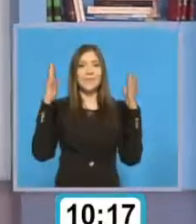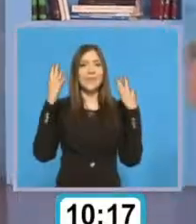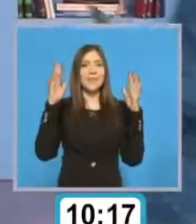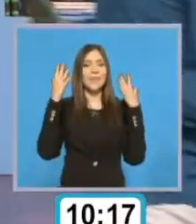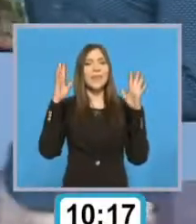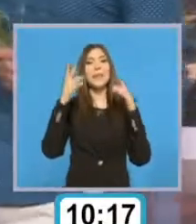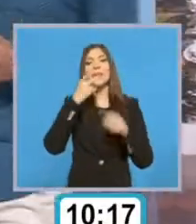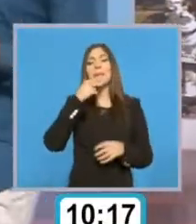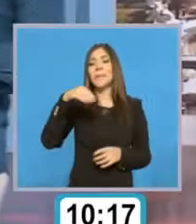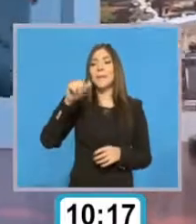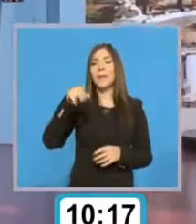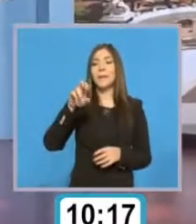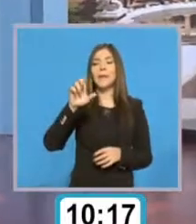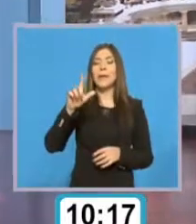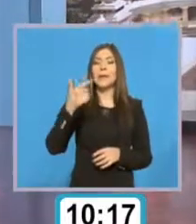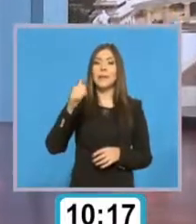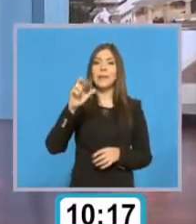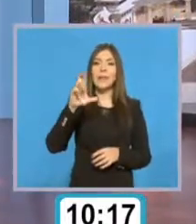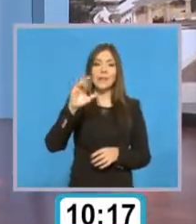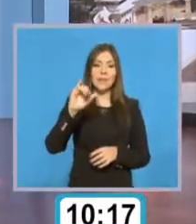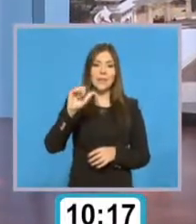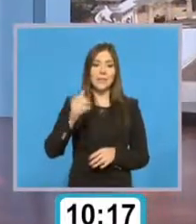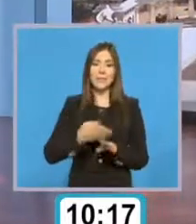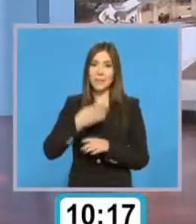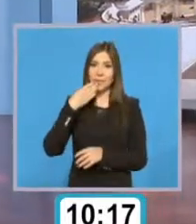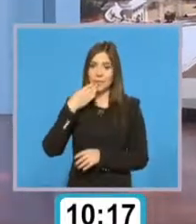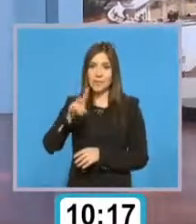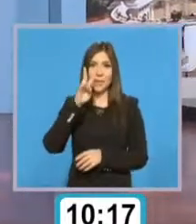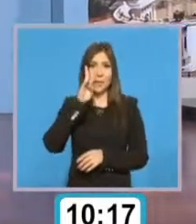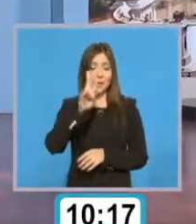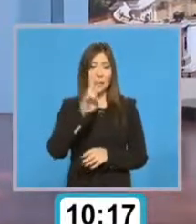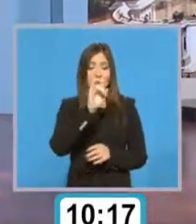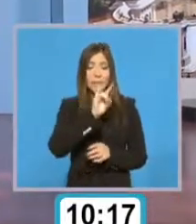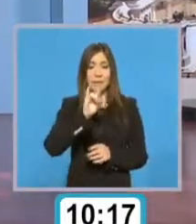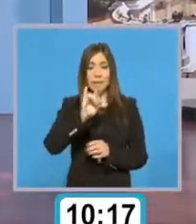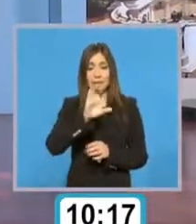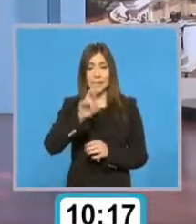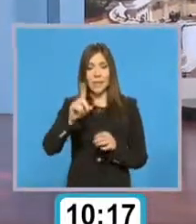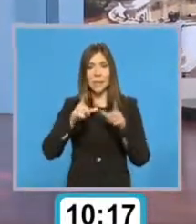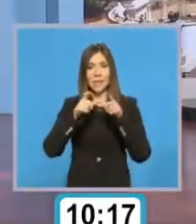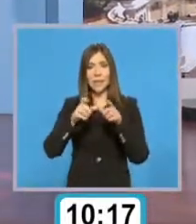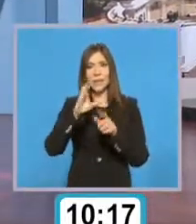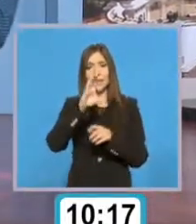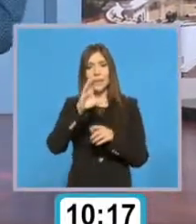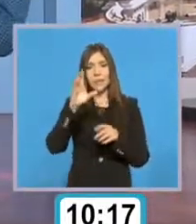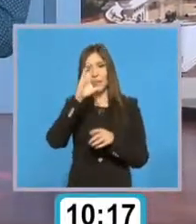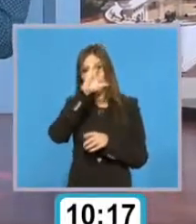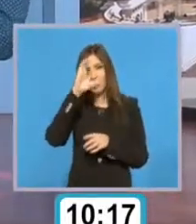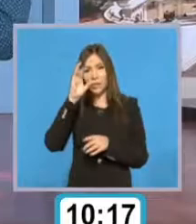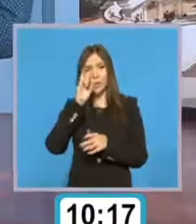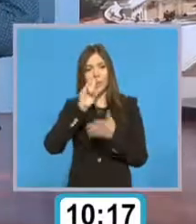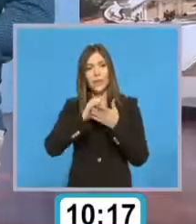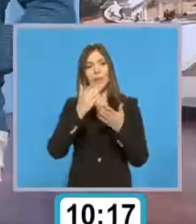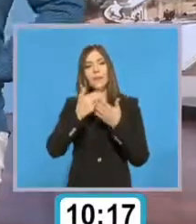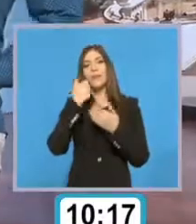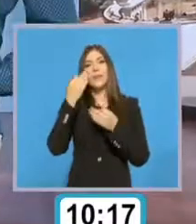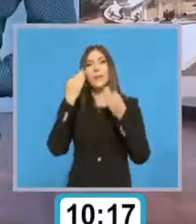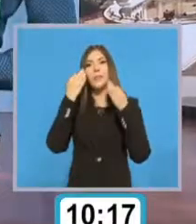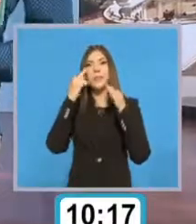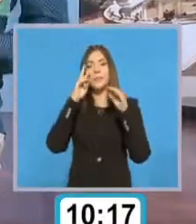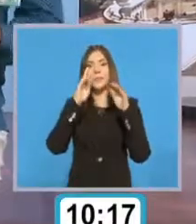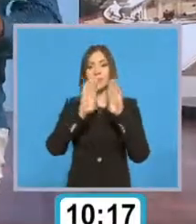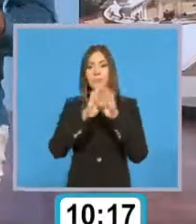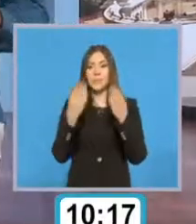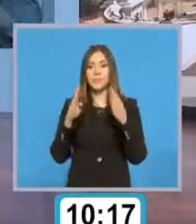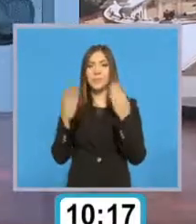Aplauso para Manuel García, muy bien. Estoy checando la fotografía que está muy buena también, la locación y todo. Se lo vamos a mostrar al público para que